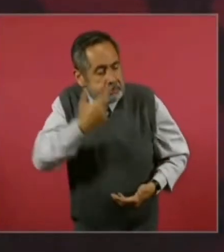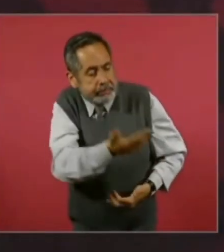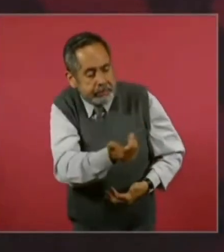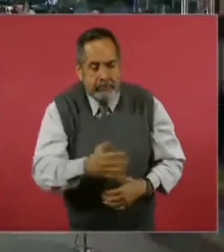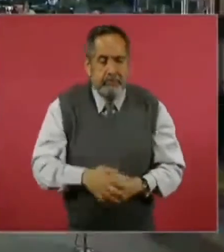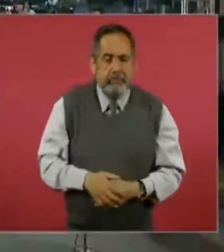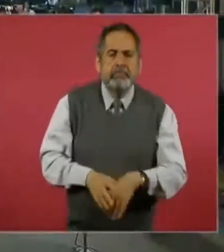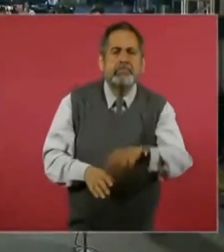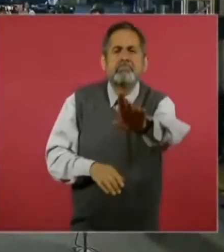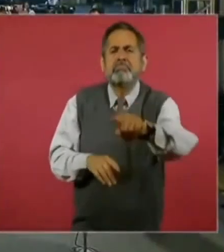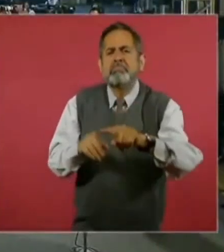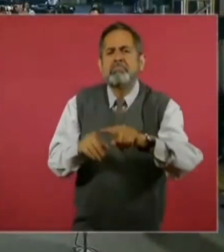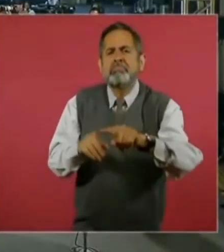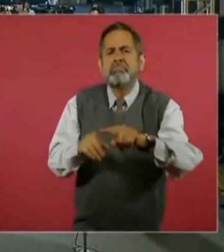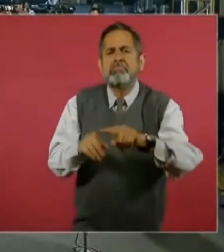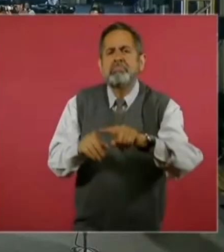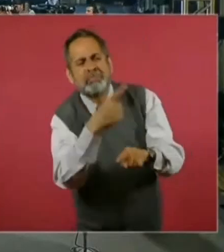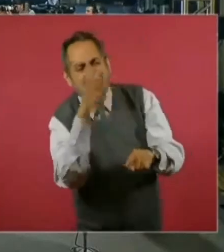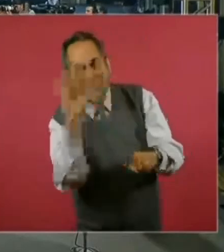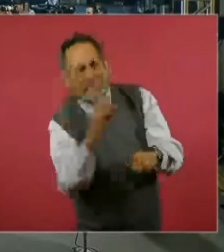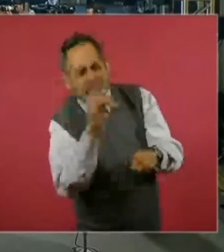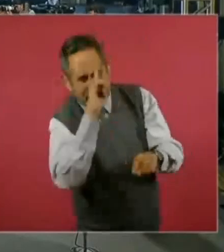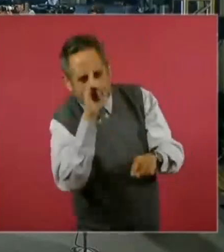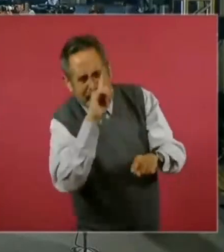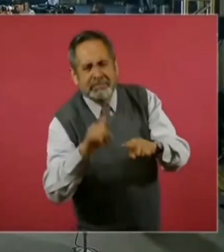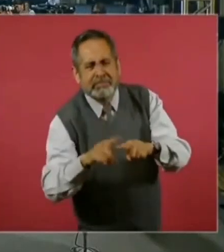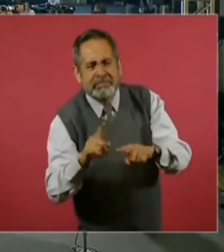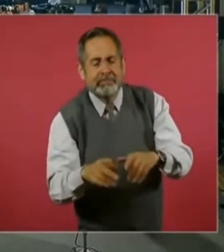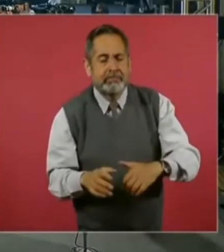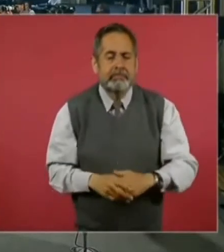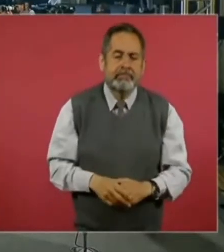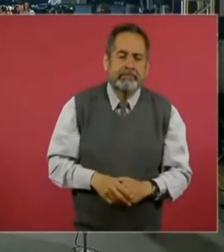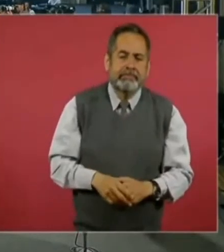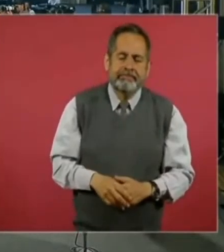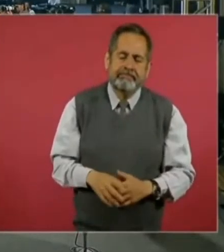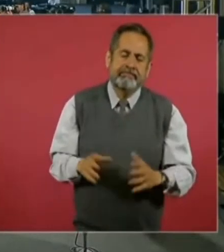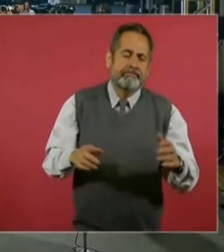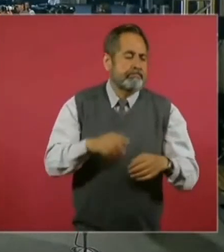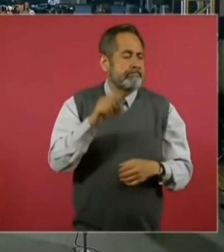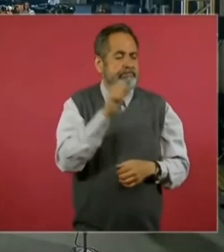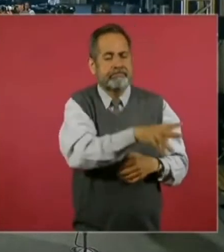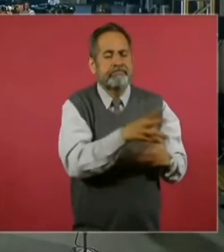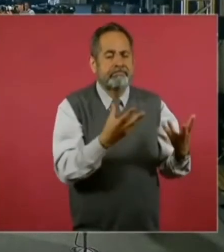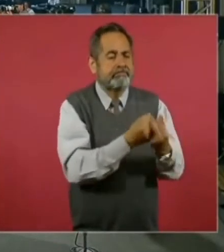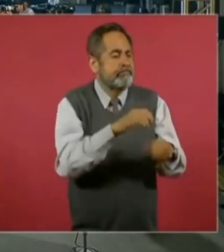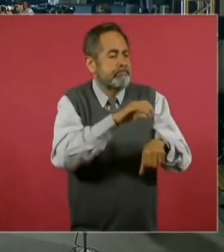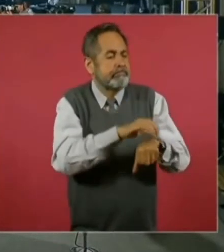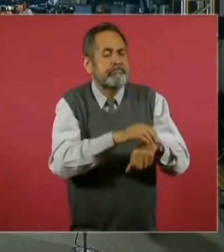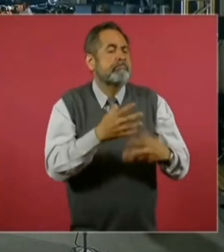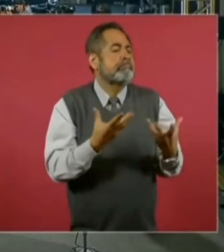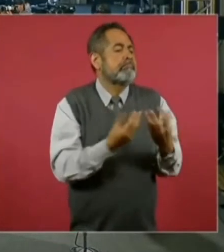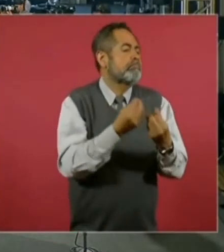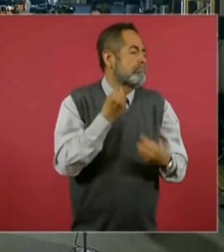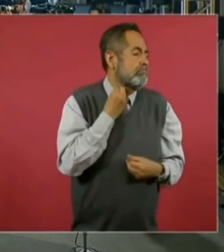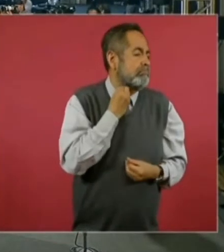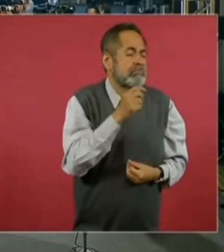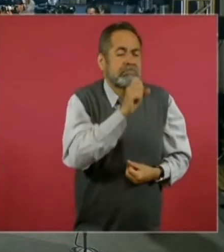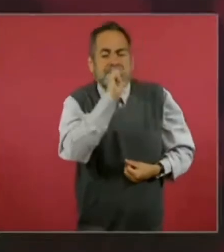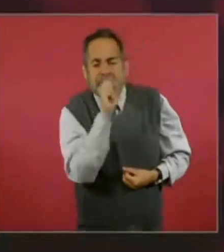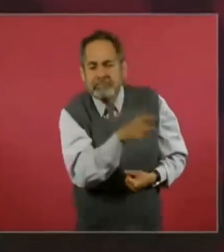¿Y el presidente? Pues por los abogados que también están vinculados a la